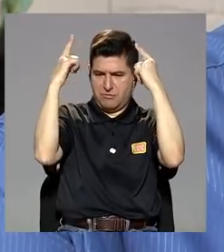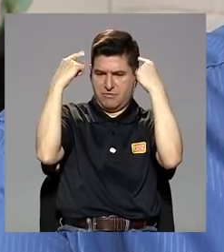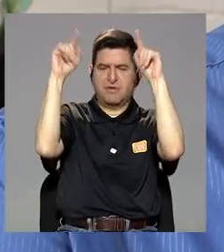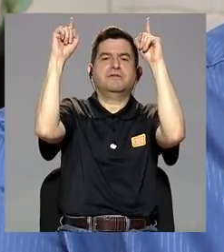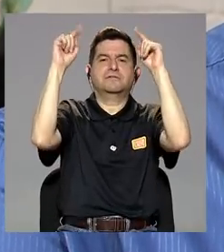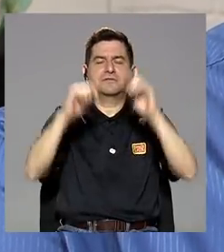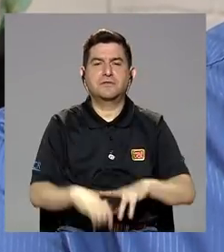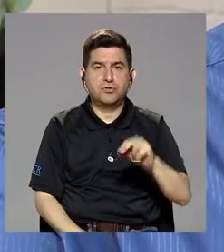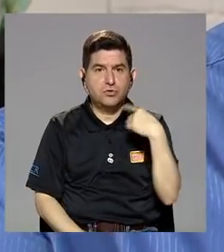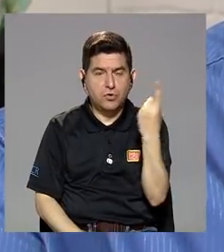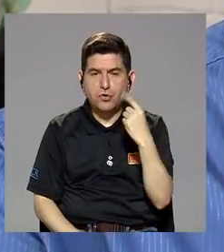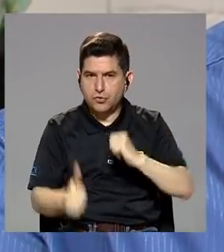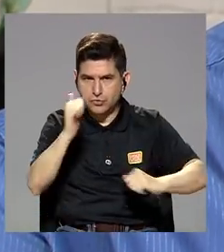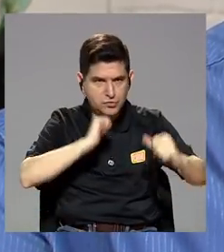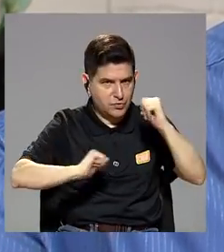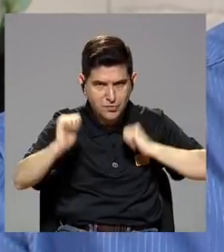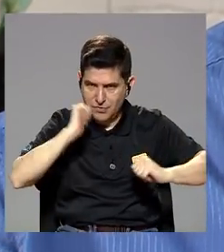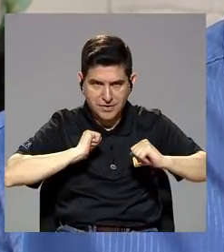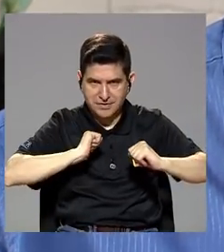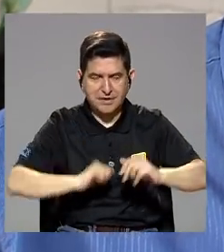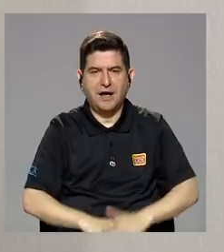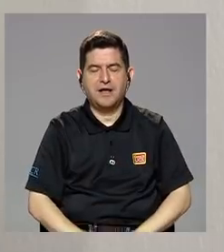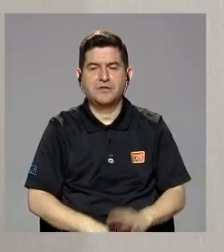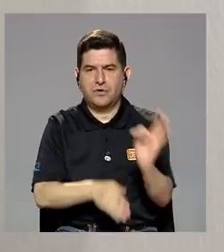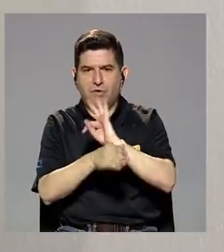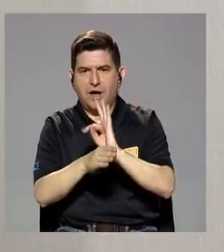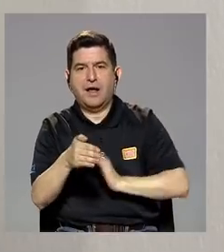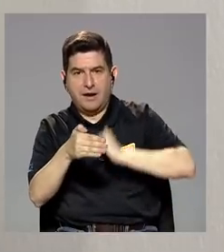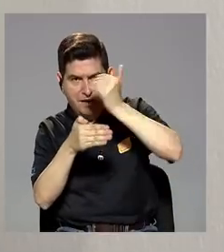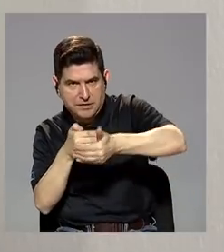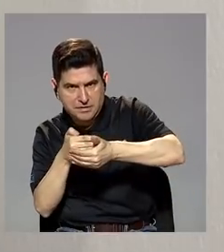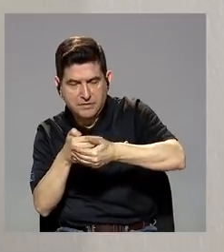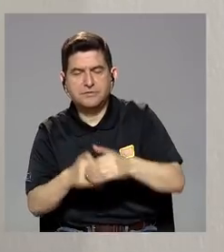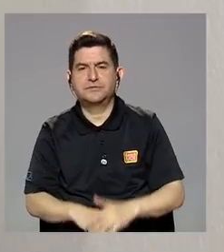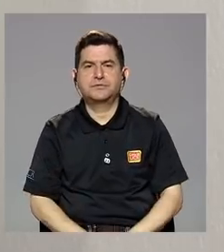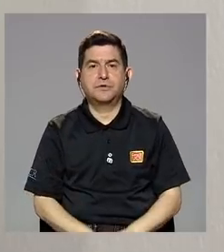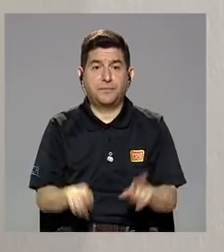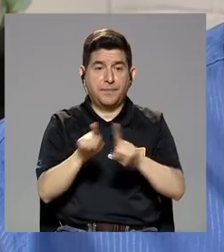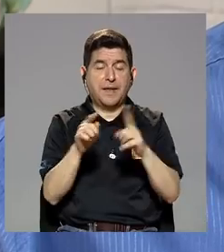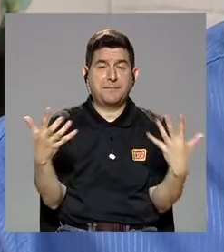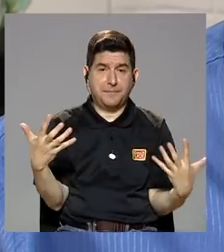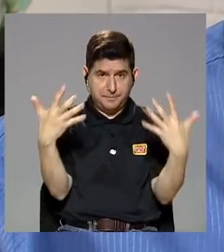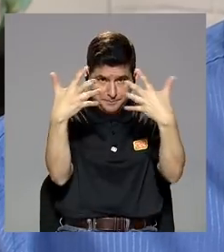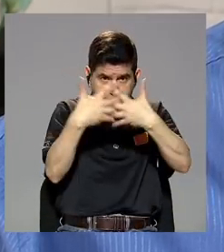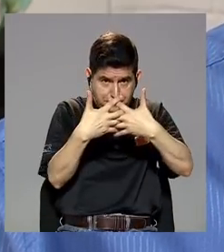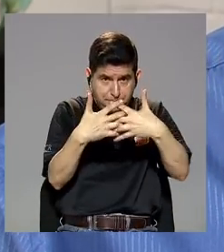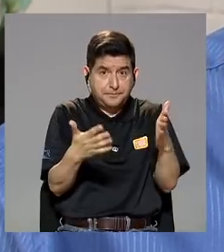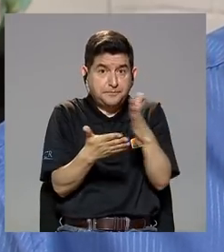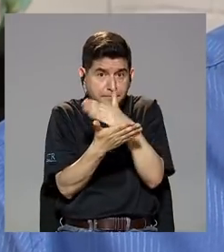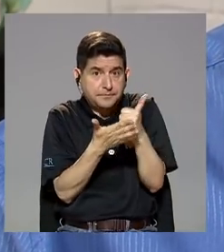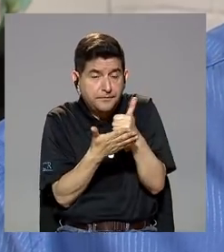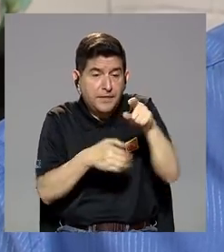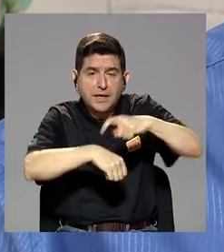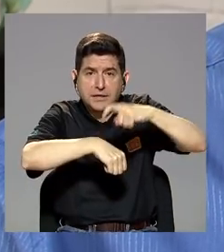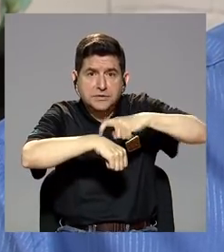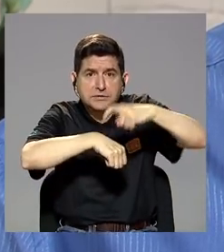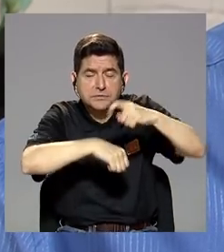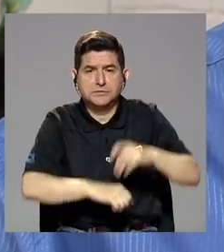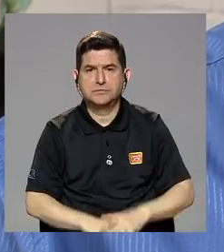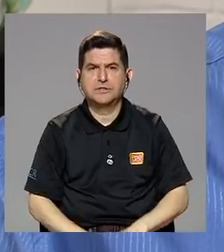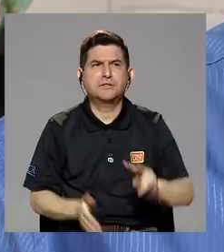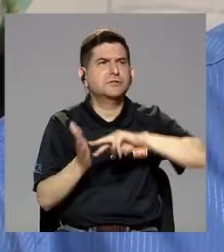solamente pasando del teatro a la televisión corre sino amalgamando algo que en ese momento